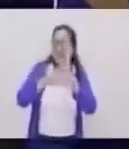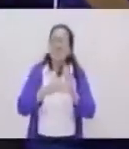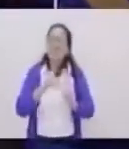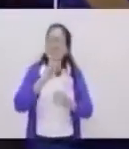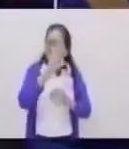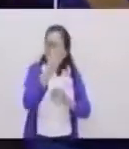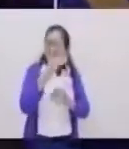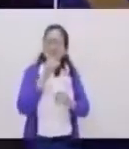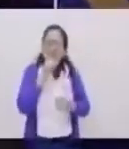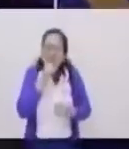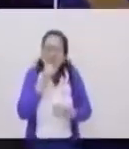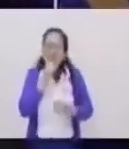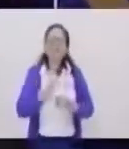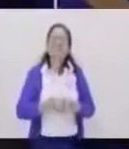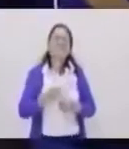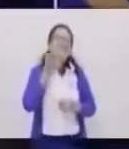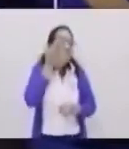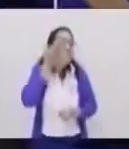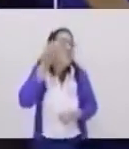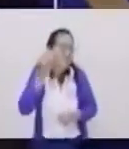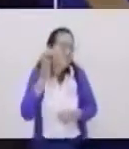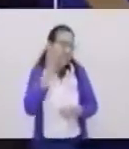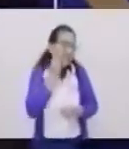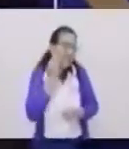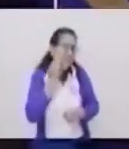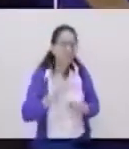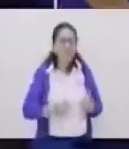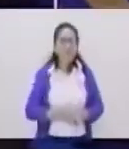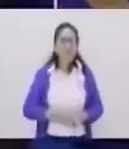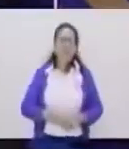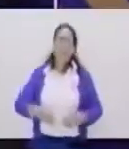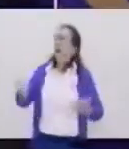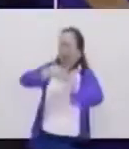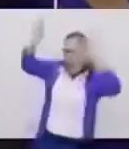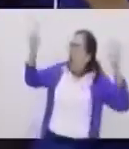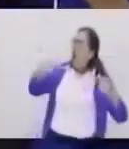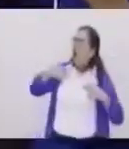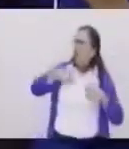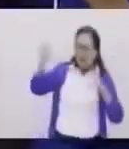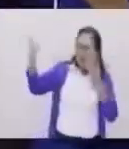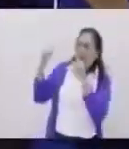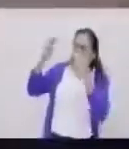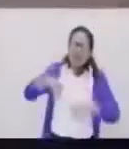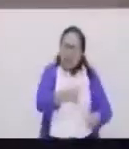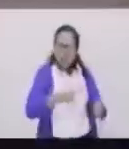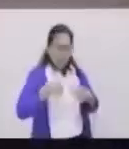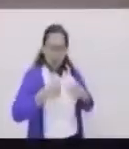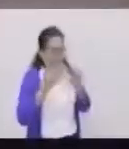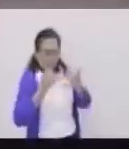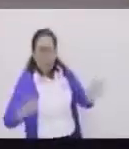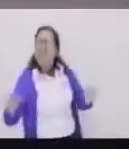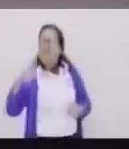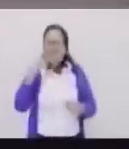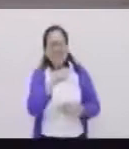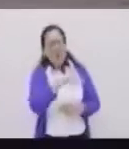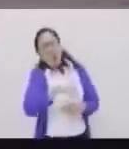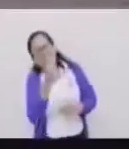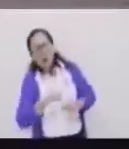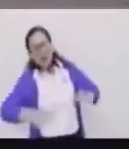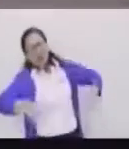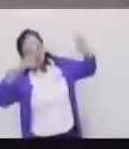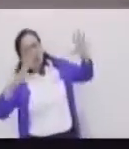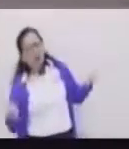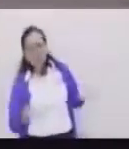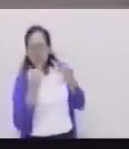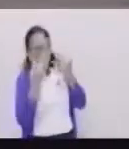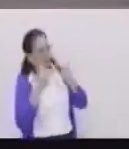Venía la tercera cabra, que esta ya era la más grande y experimentada, y dijo el oro, ¡Sanchara, ya no me digas nada! Las otras dos me dijeron que venía una más